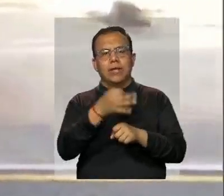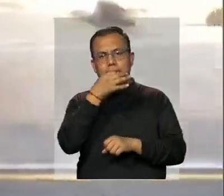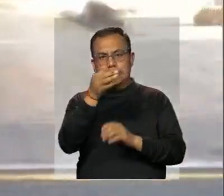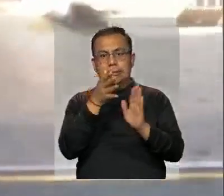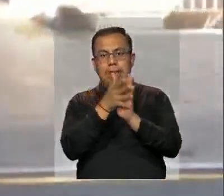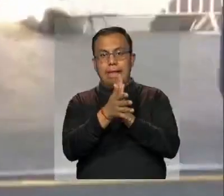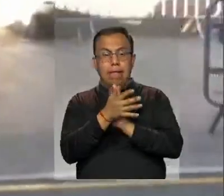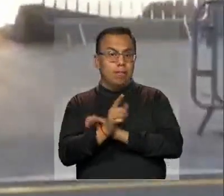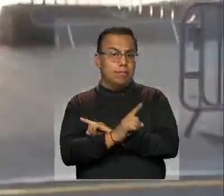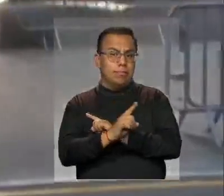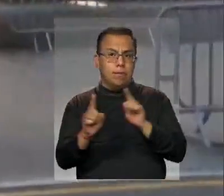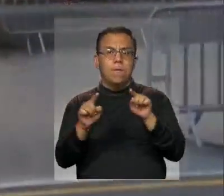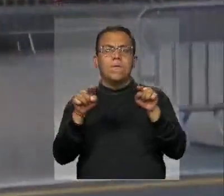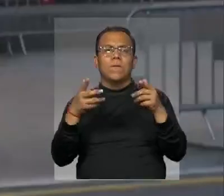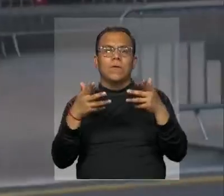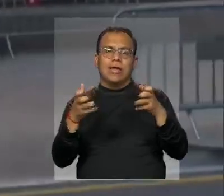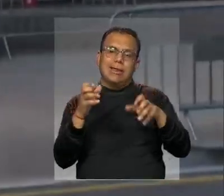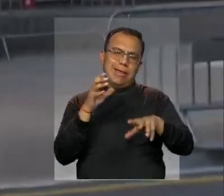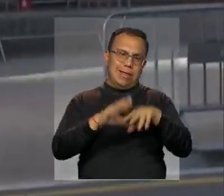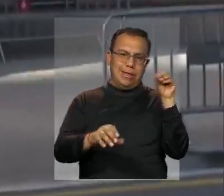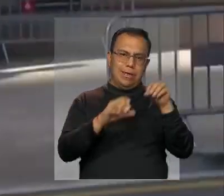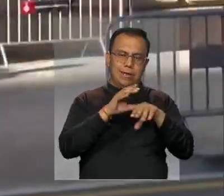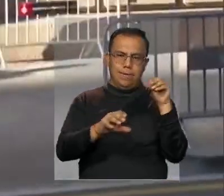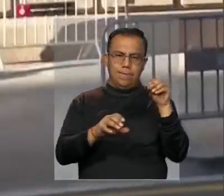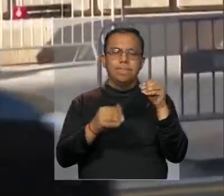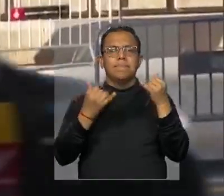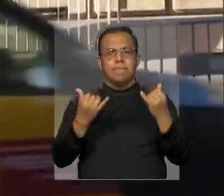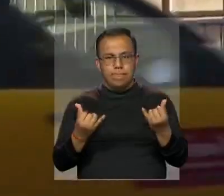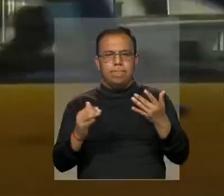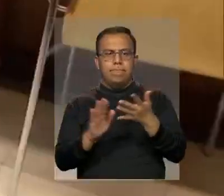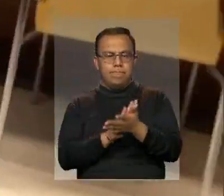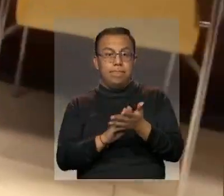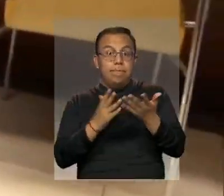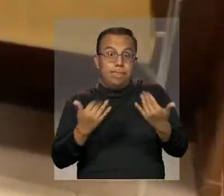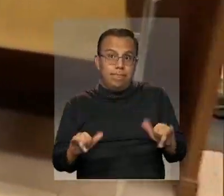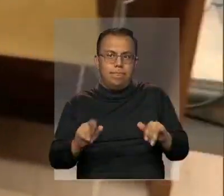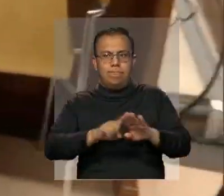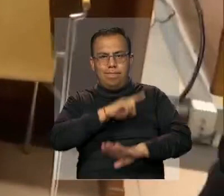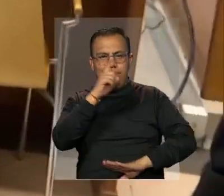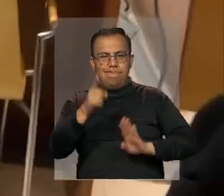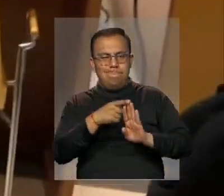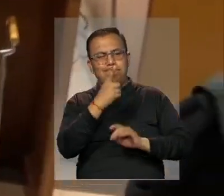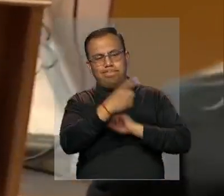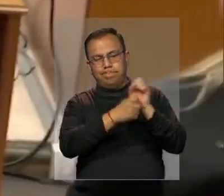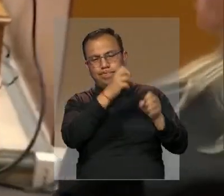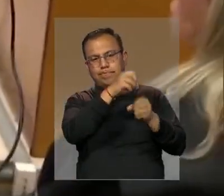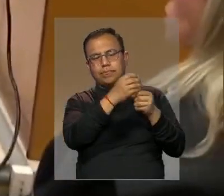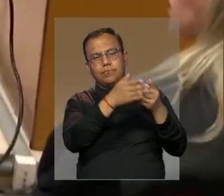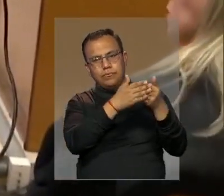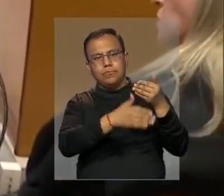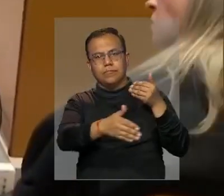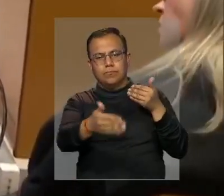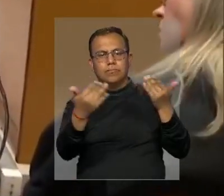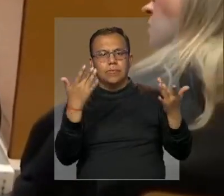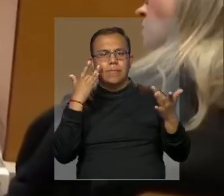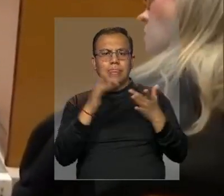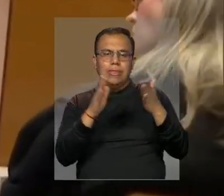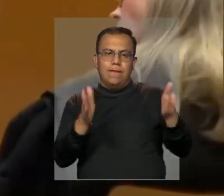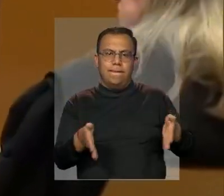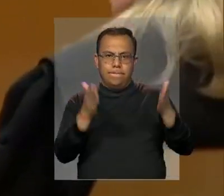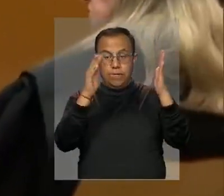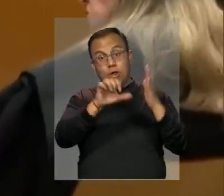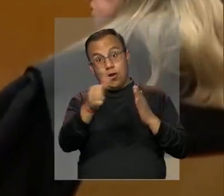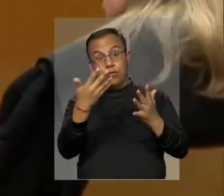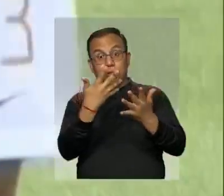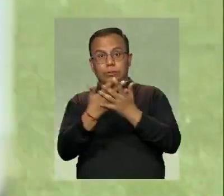decía no, que se quería ir, cierro comillas. Recordemos que Alves ya completa 1 año en la cárcel y se encuentra en un módulo junto a otros